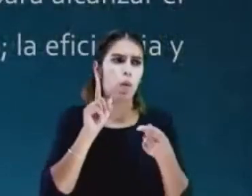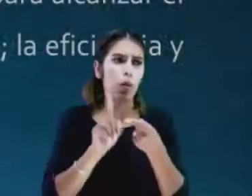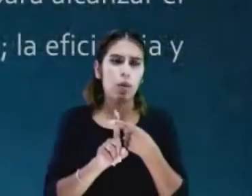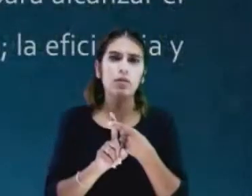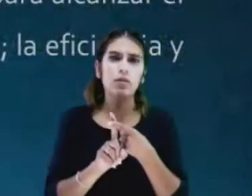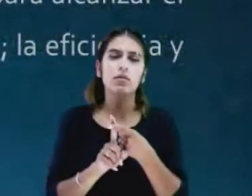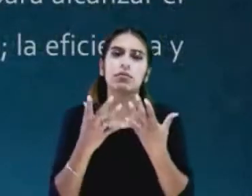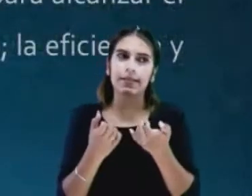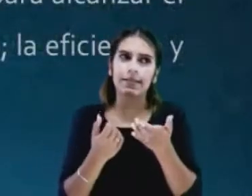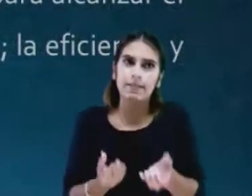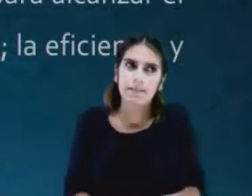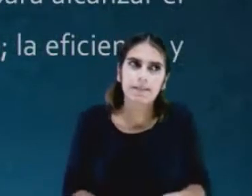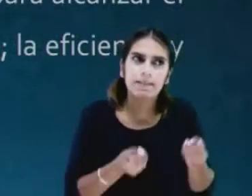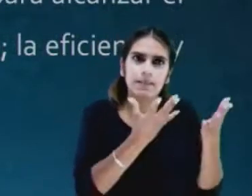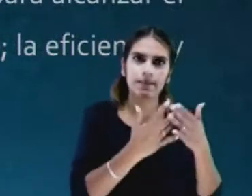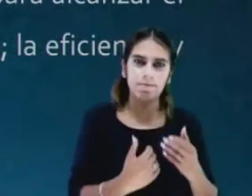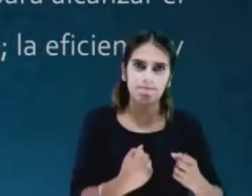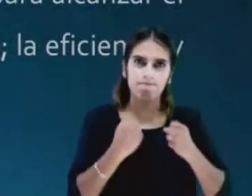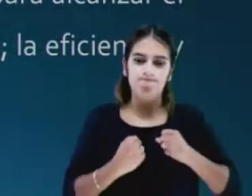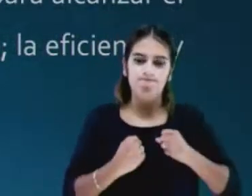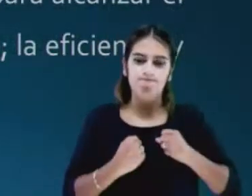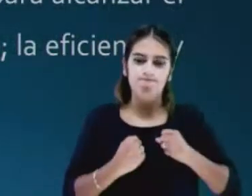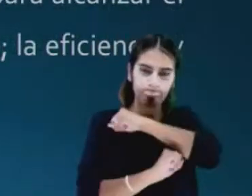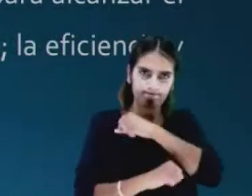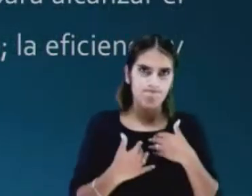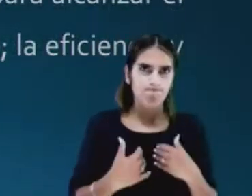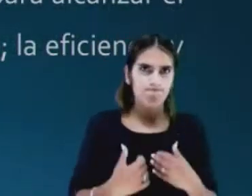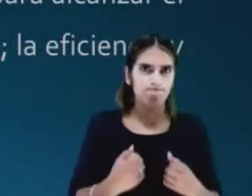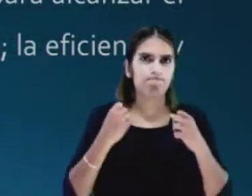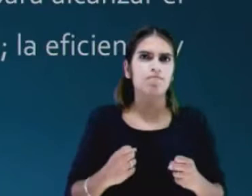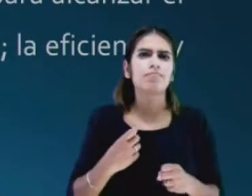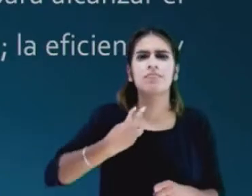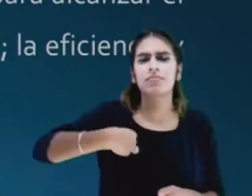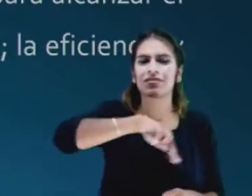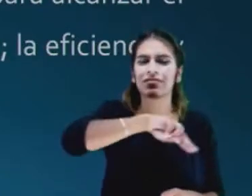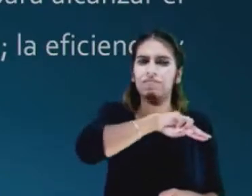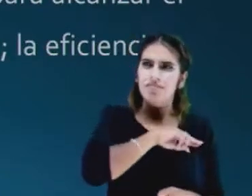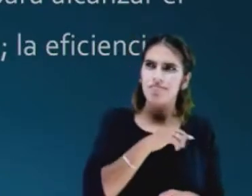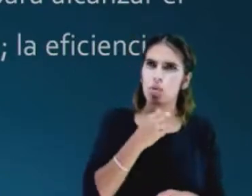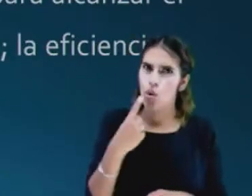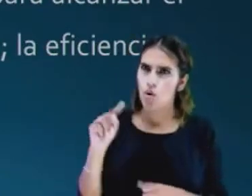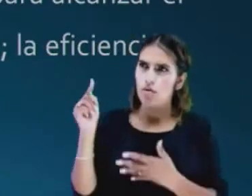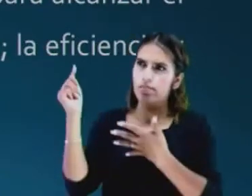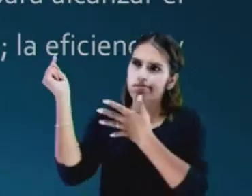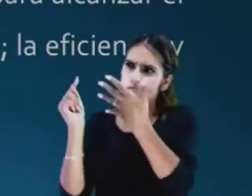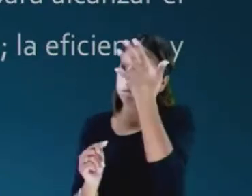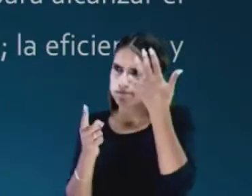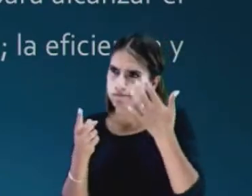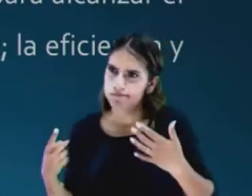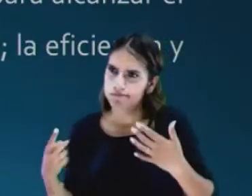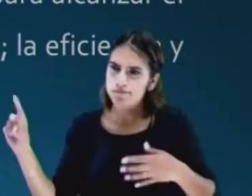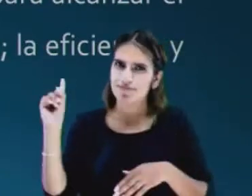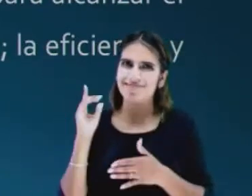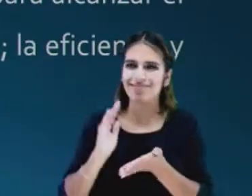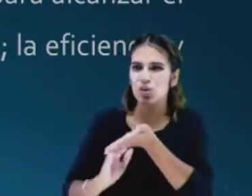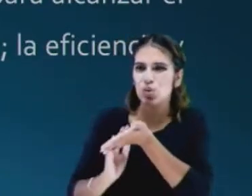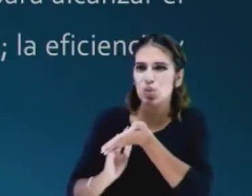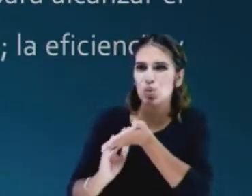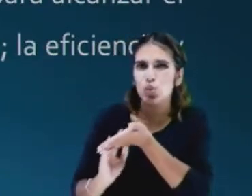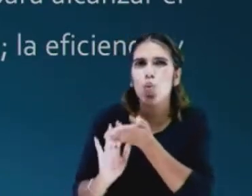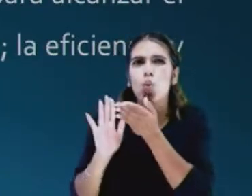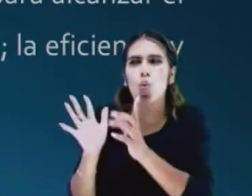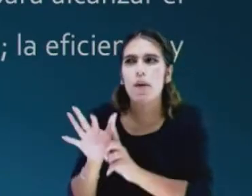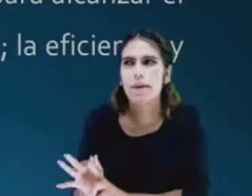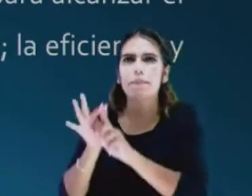cual es la necesidad justificación de la función no sólo vemos con un mecanismo alternativo de solución de conflictos especiales no creemos